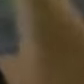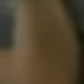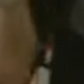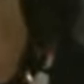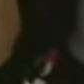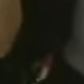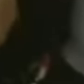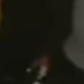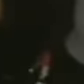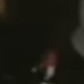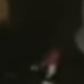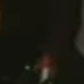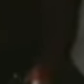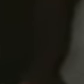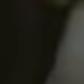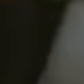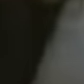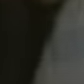Cruz.